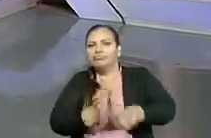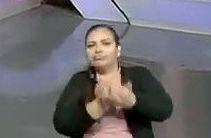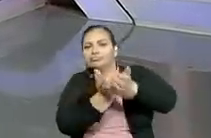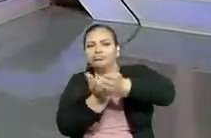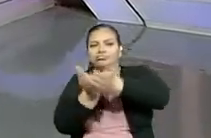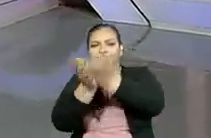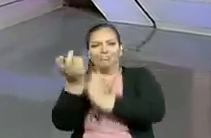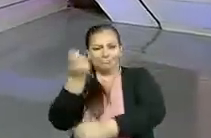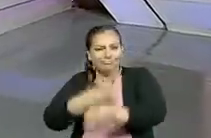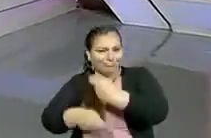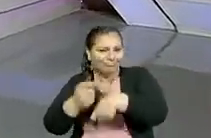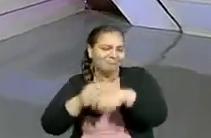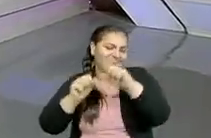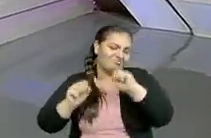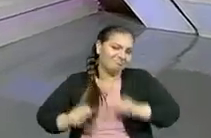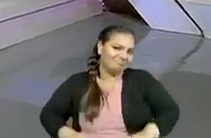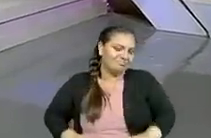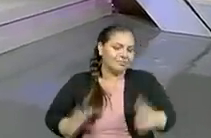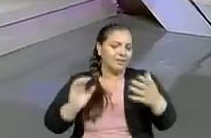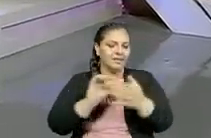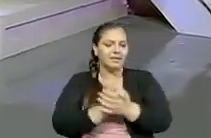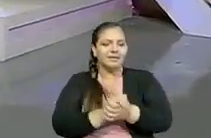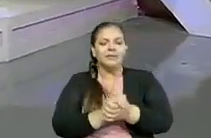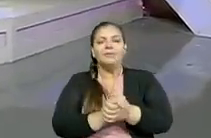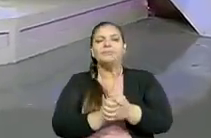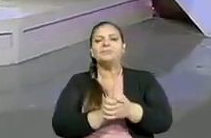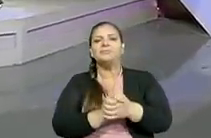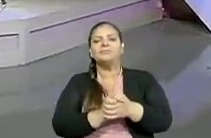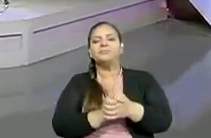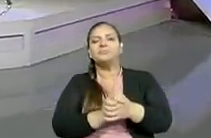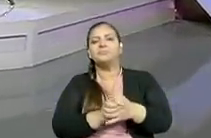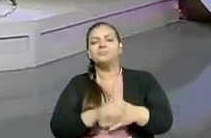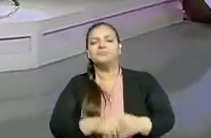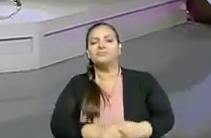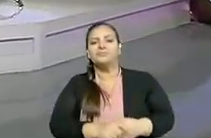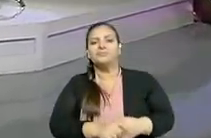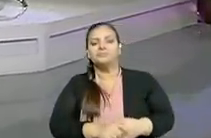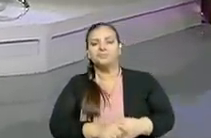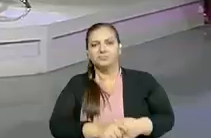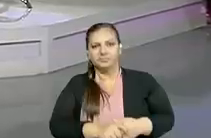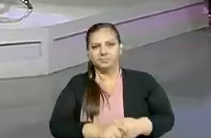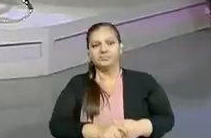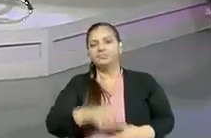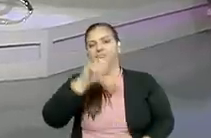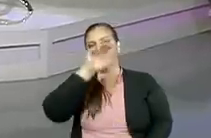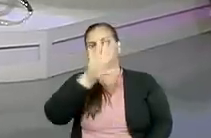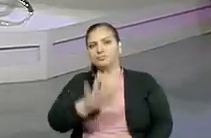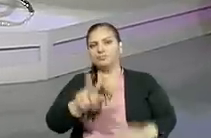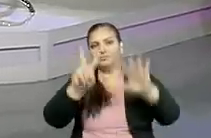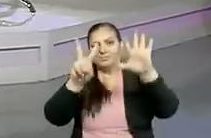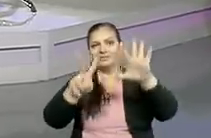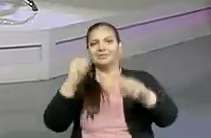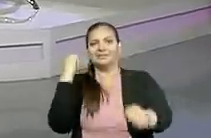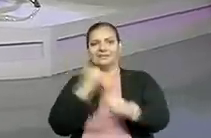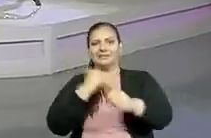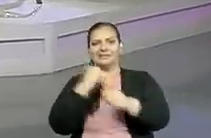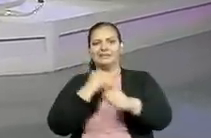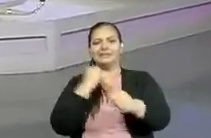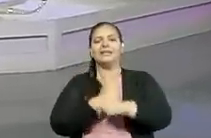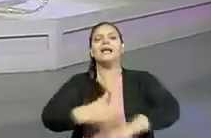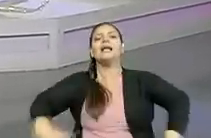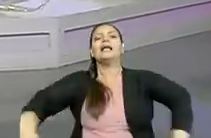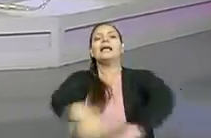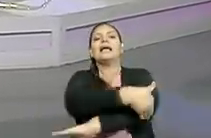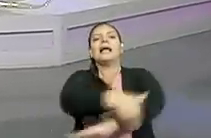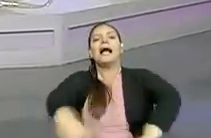propiedad, porque corresponden a todo el país en el campo no petrolero. Tenemos